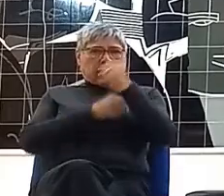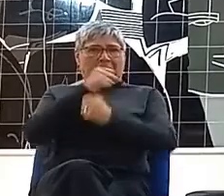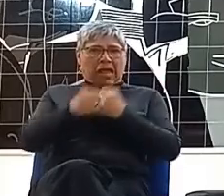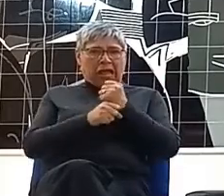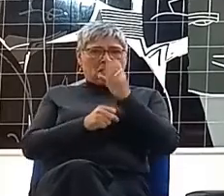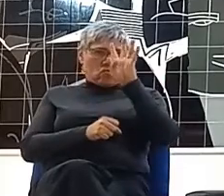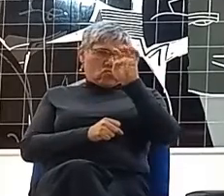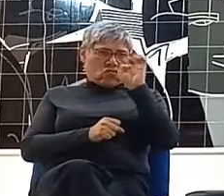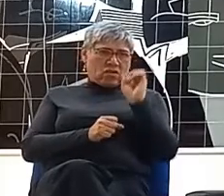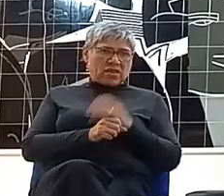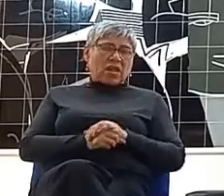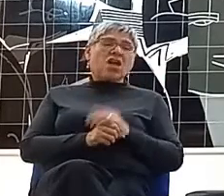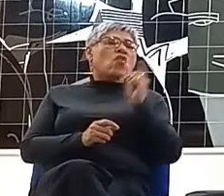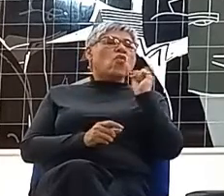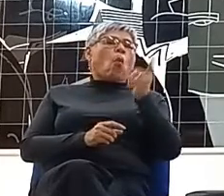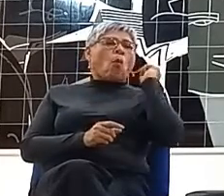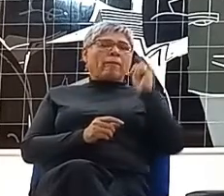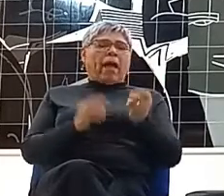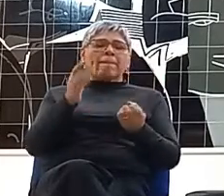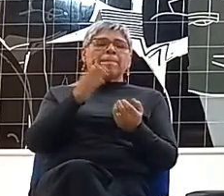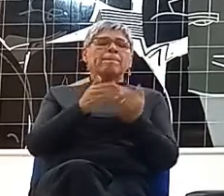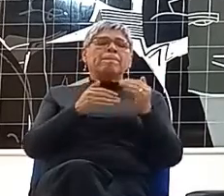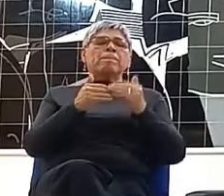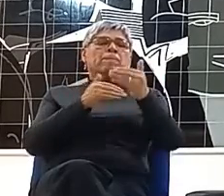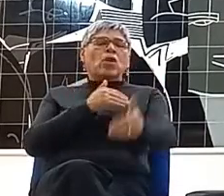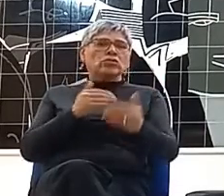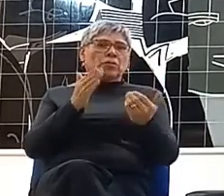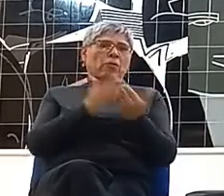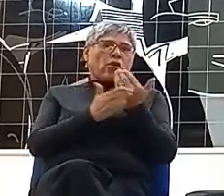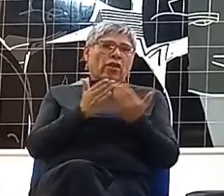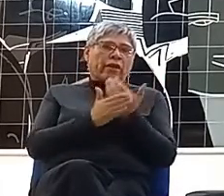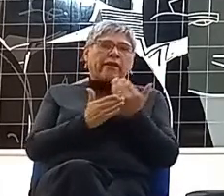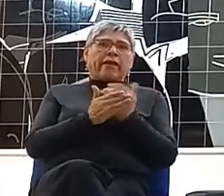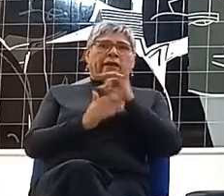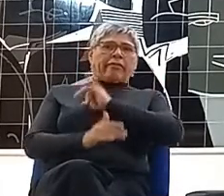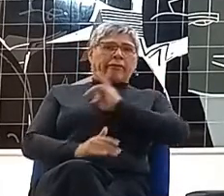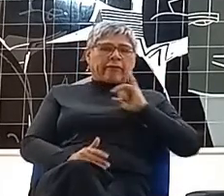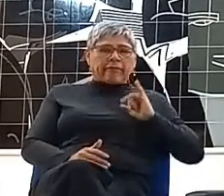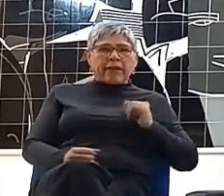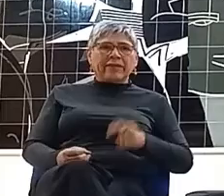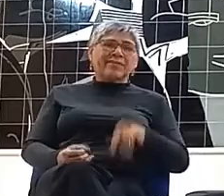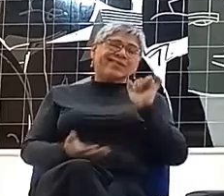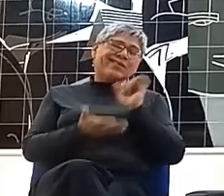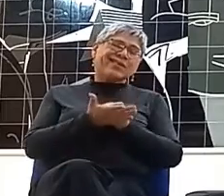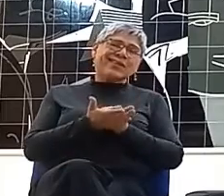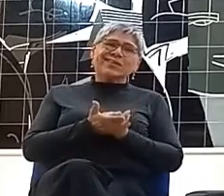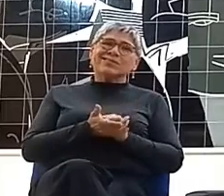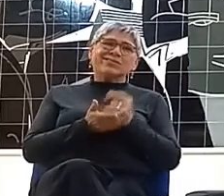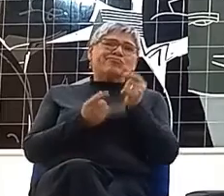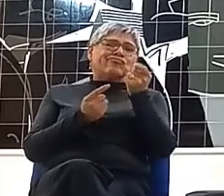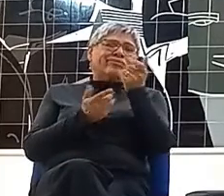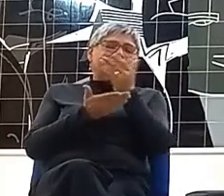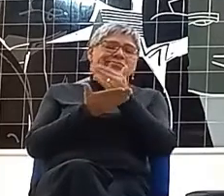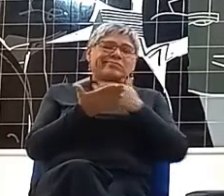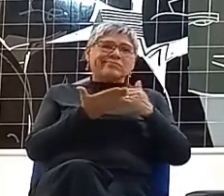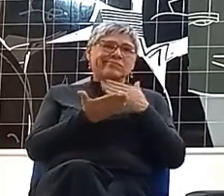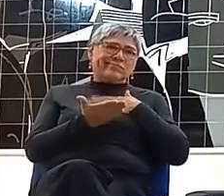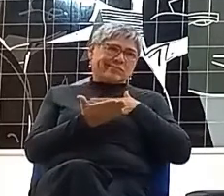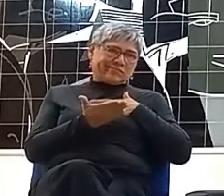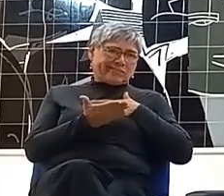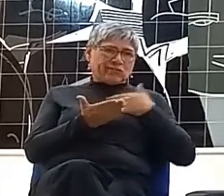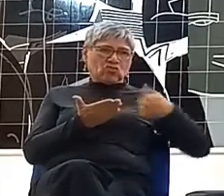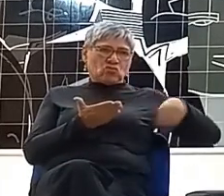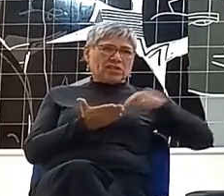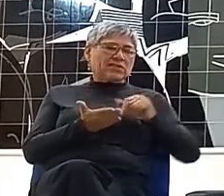discurso de la posmodernidad, del individualismo. Creo que eso es una parte nuestra.